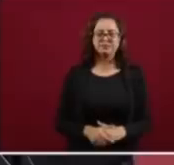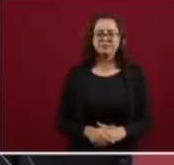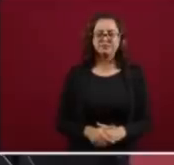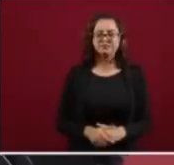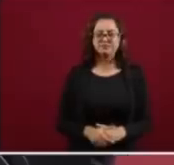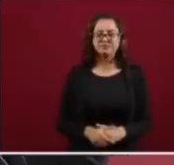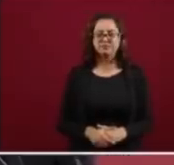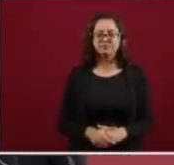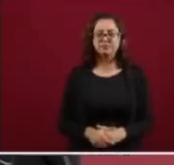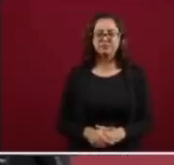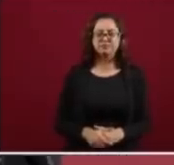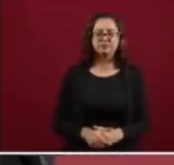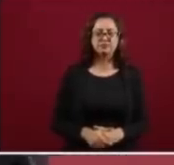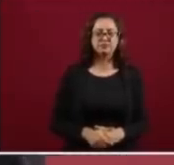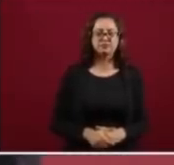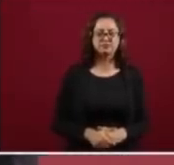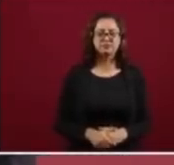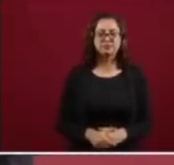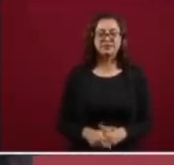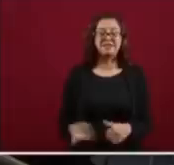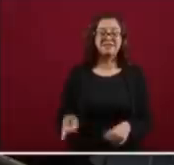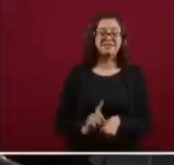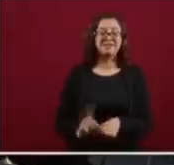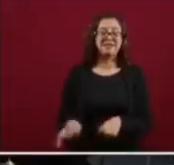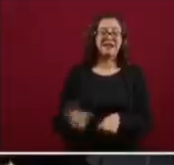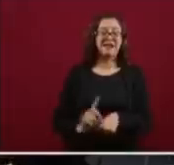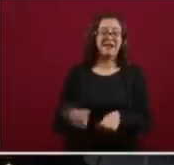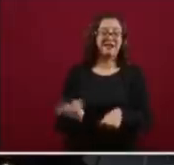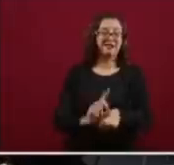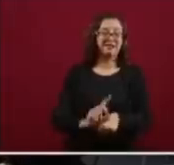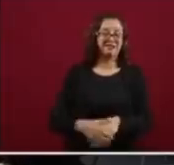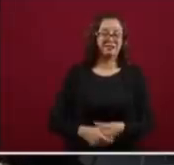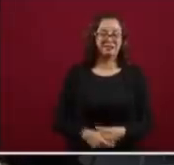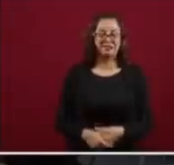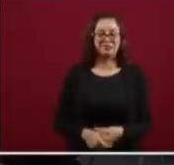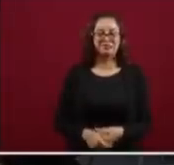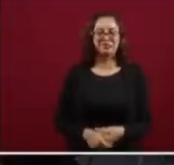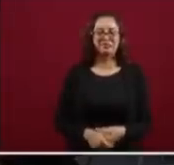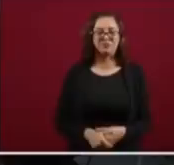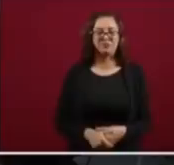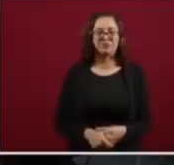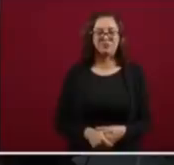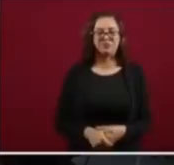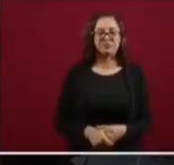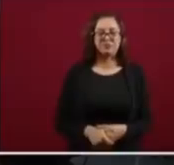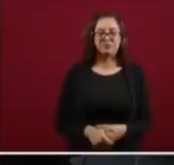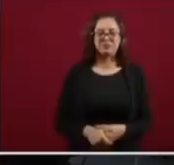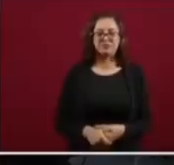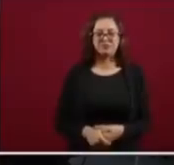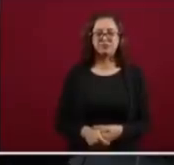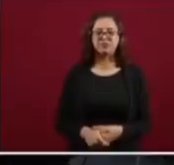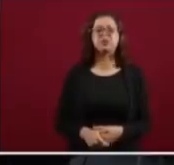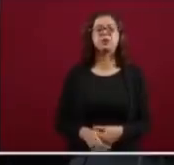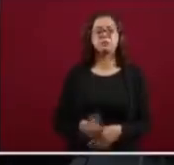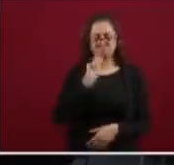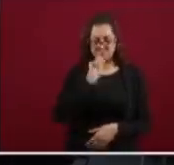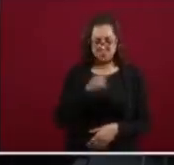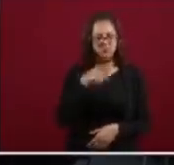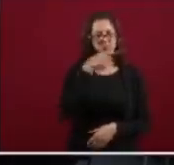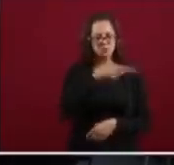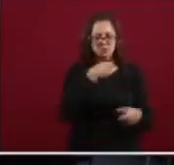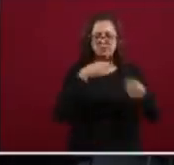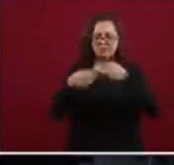x tiraje y fue periodista de